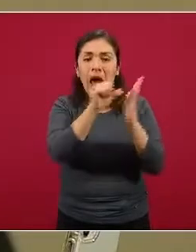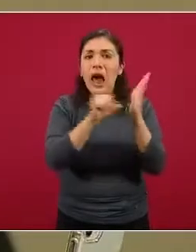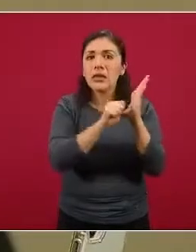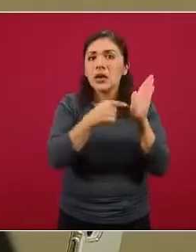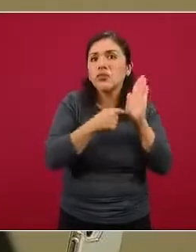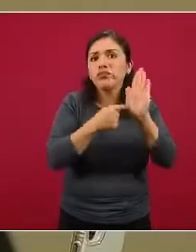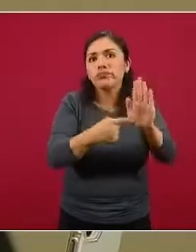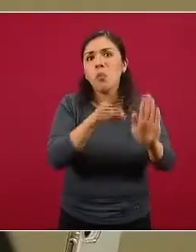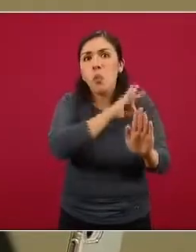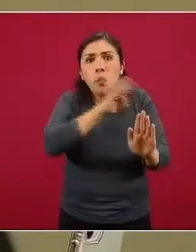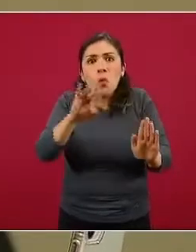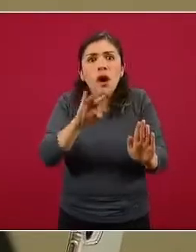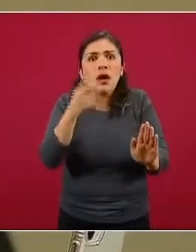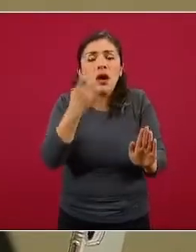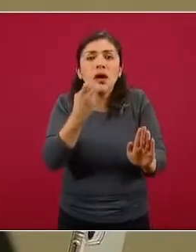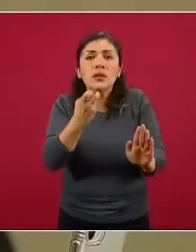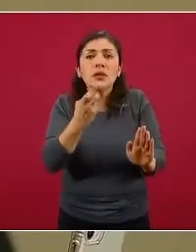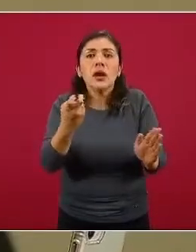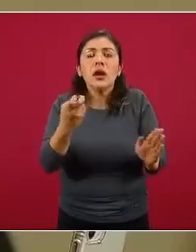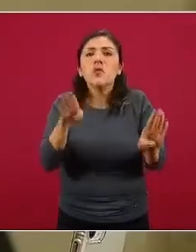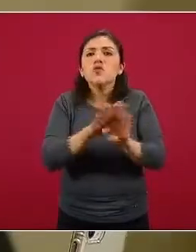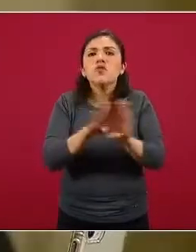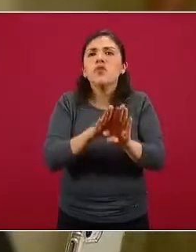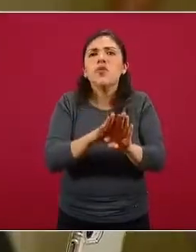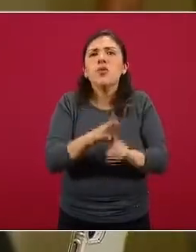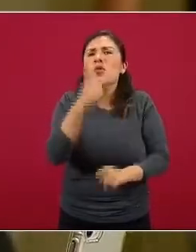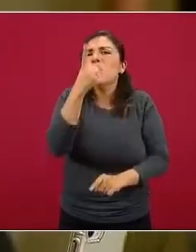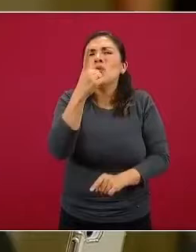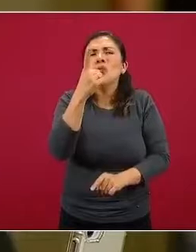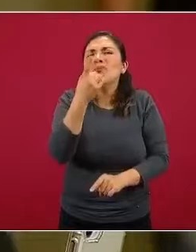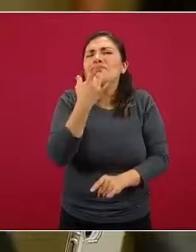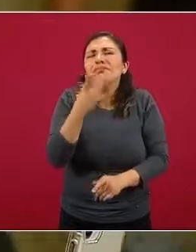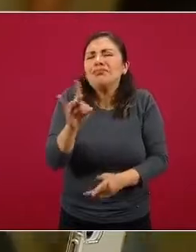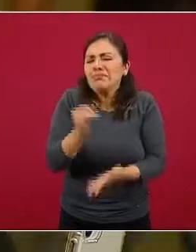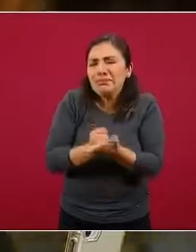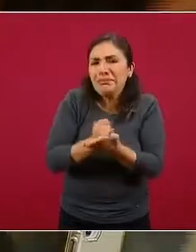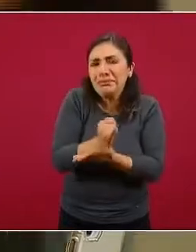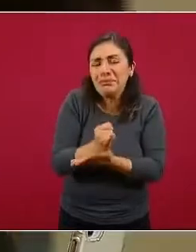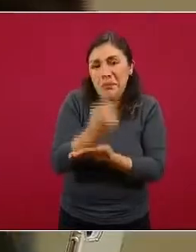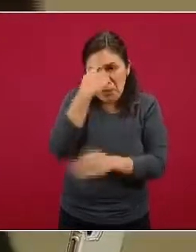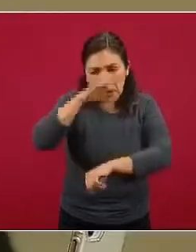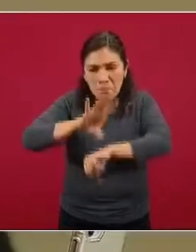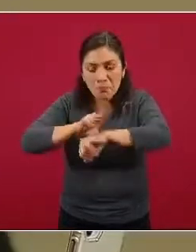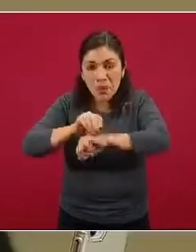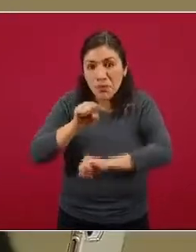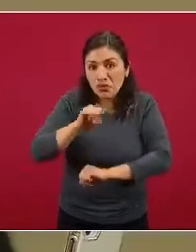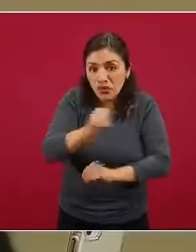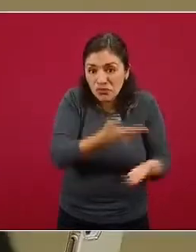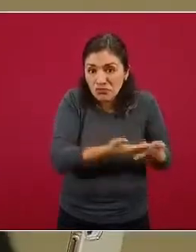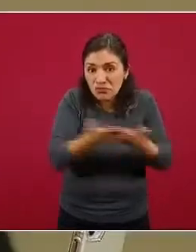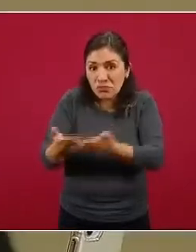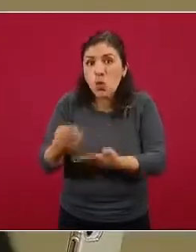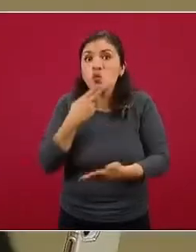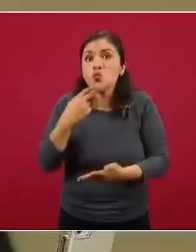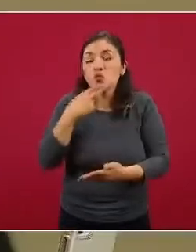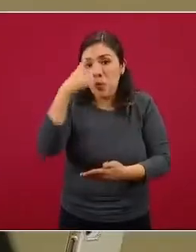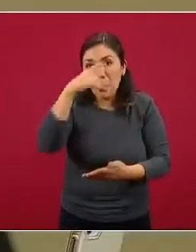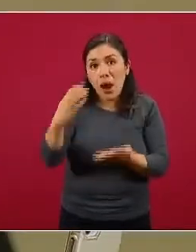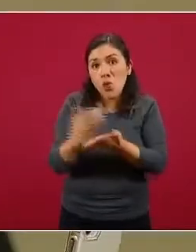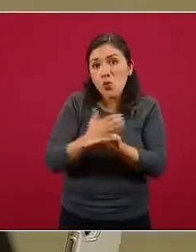la posibilidad de que una simple decisión para autorizar su uso con